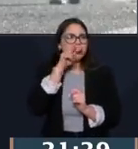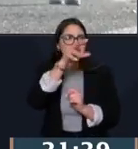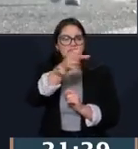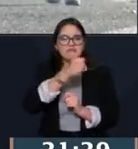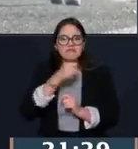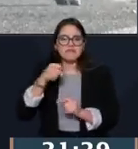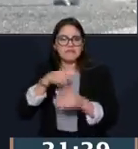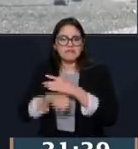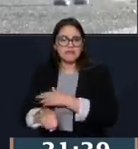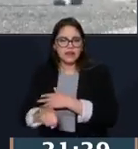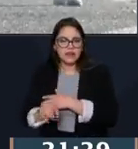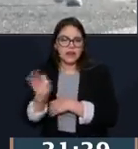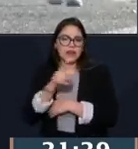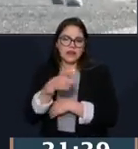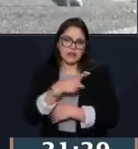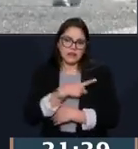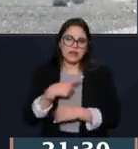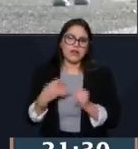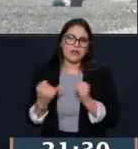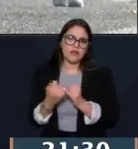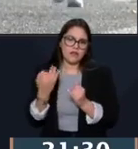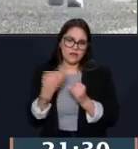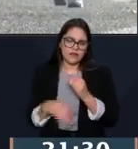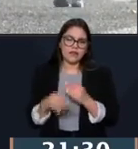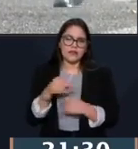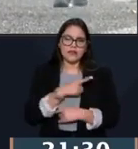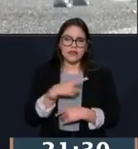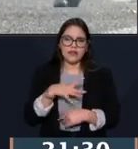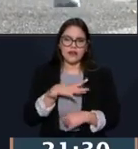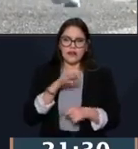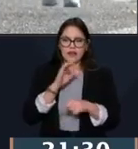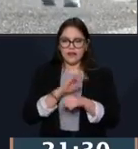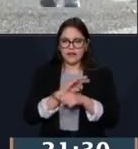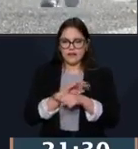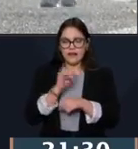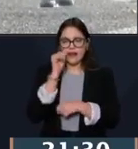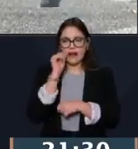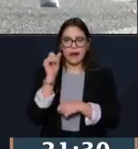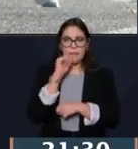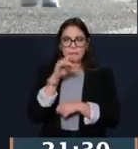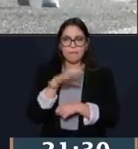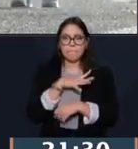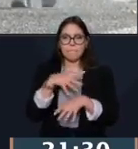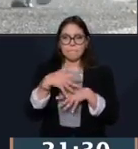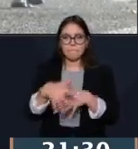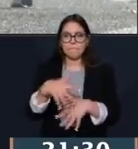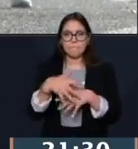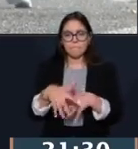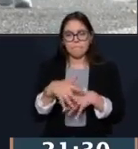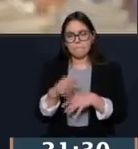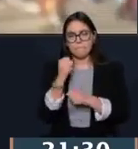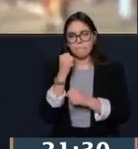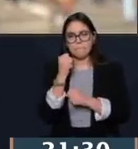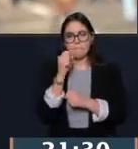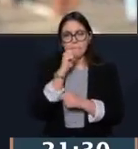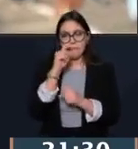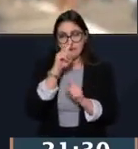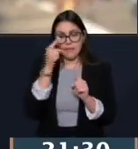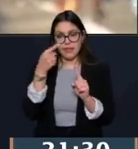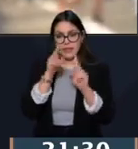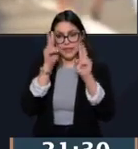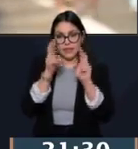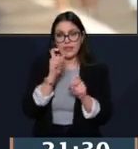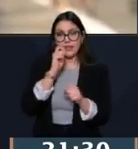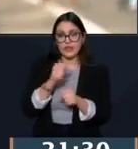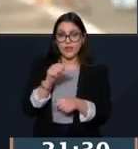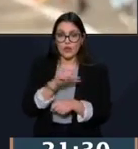legalmente hablando, también tendrá que tener una defensa, pero ayer hubo una marcha a propósito de eso. No por el tema en sí, ¿no? Del día